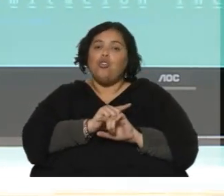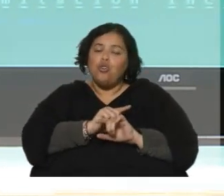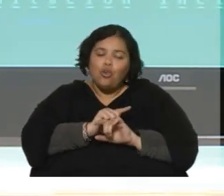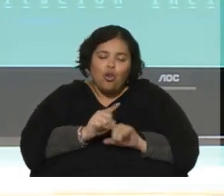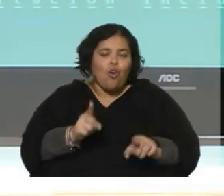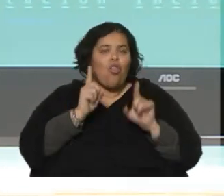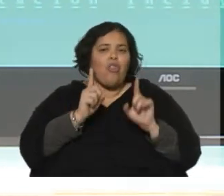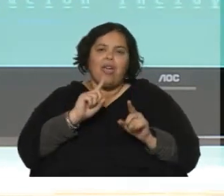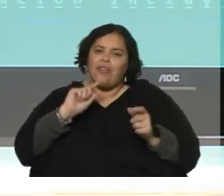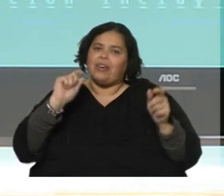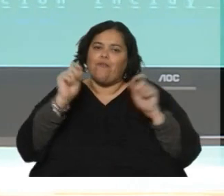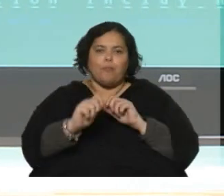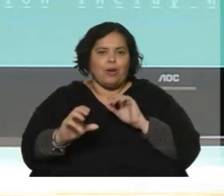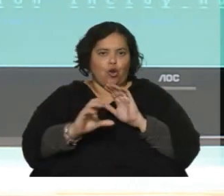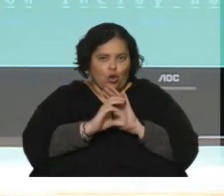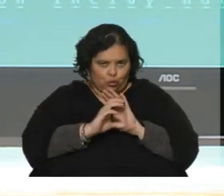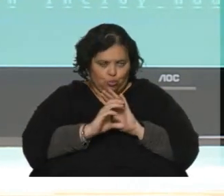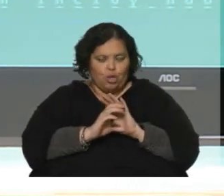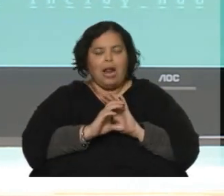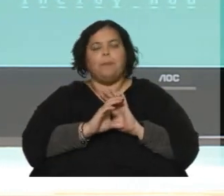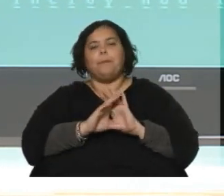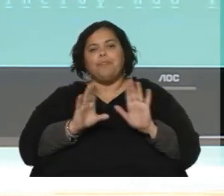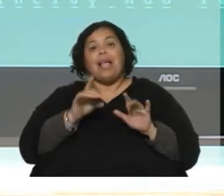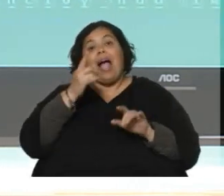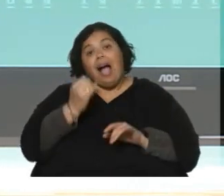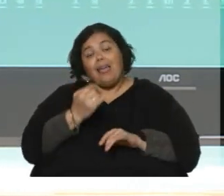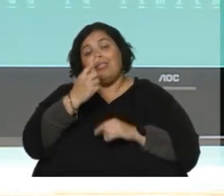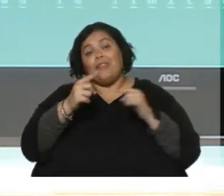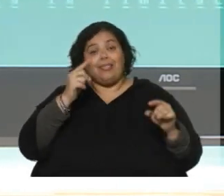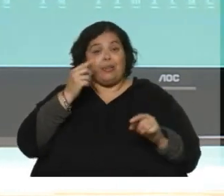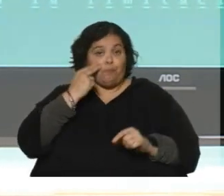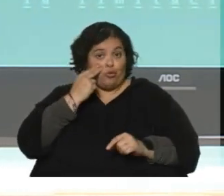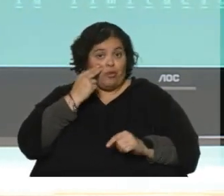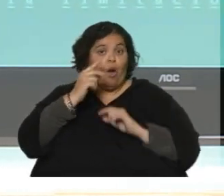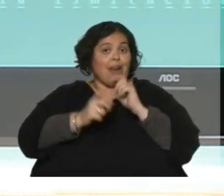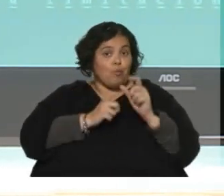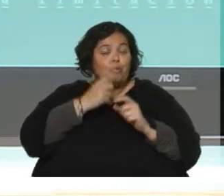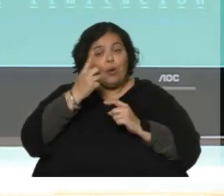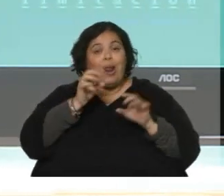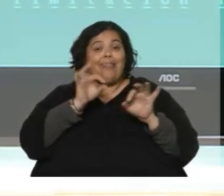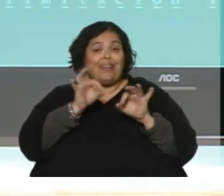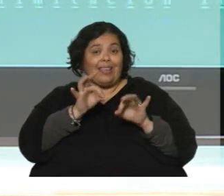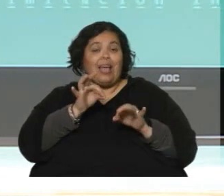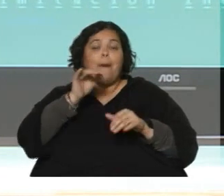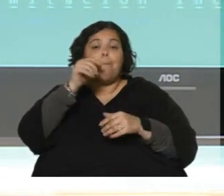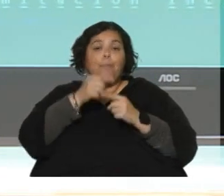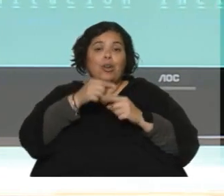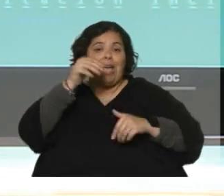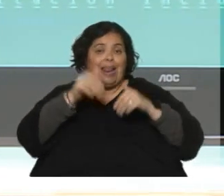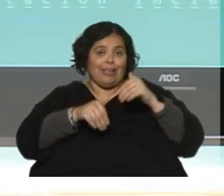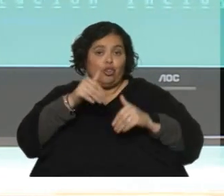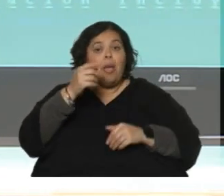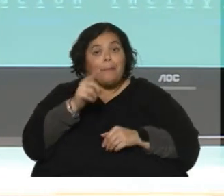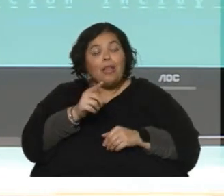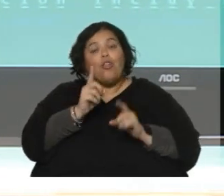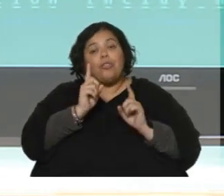a una reforma constitucional es decir que hay distintas razones Algunas estrategias electoral pero probablemente existe otra de fondo Antes